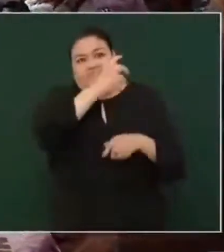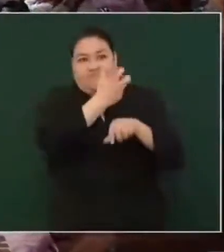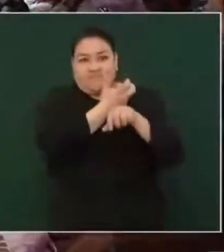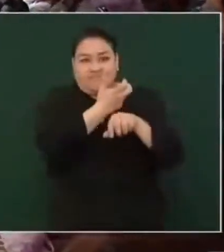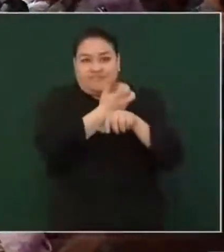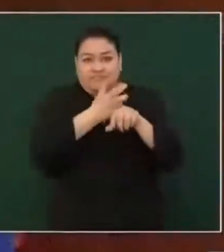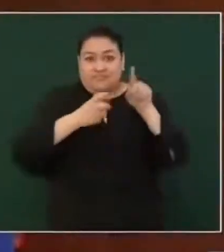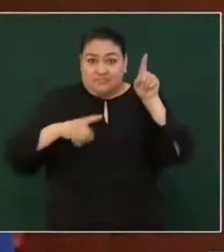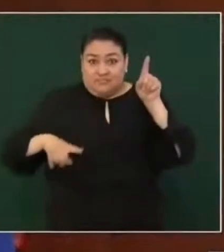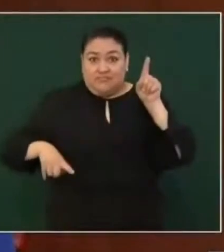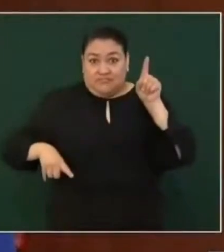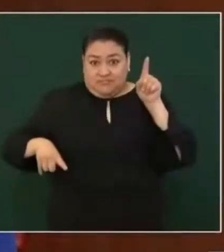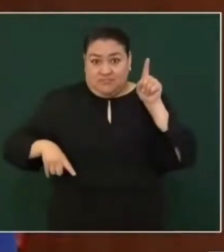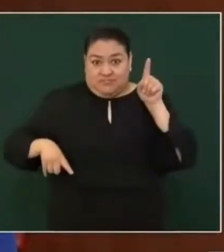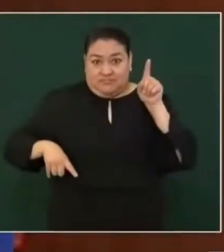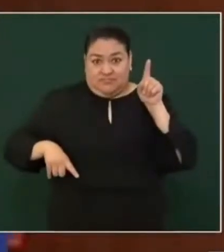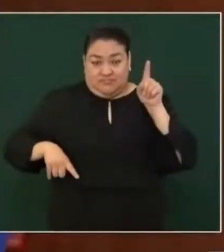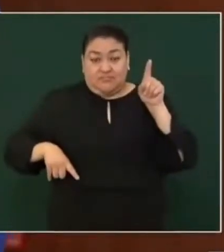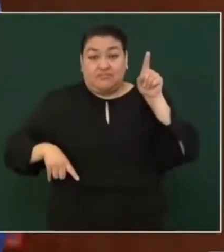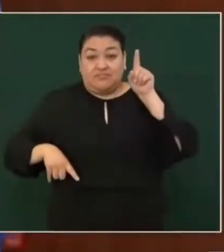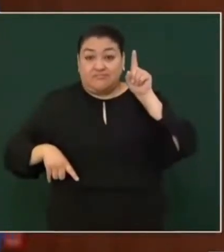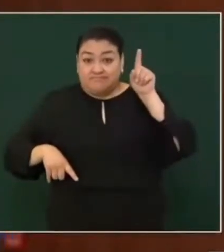Unidos